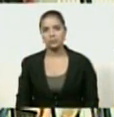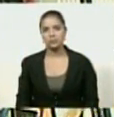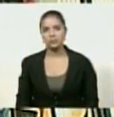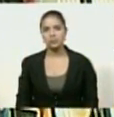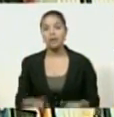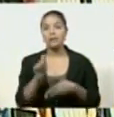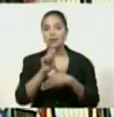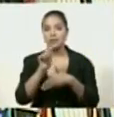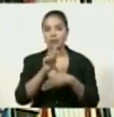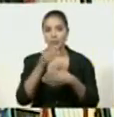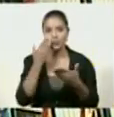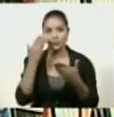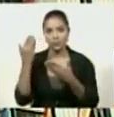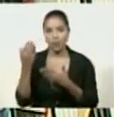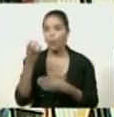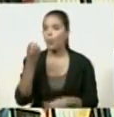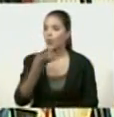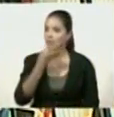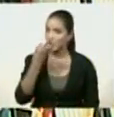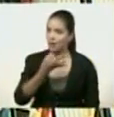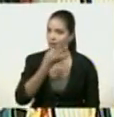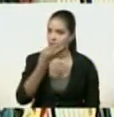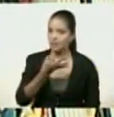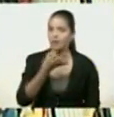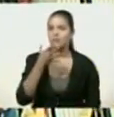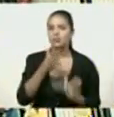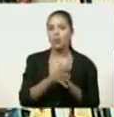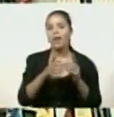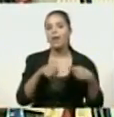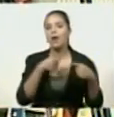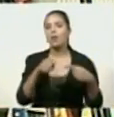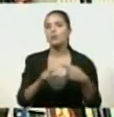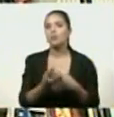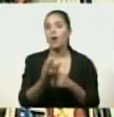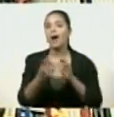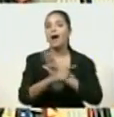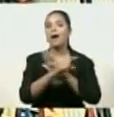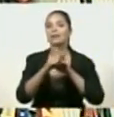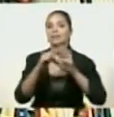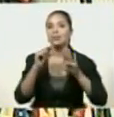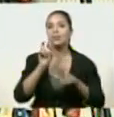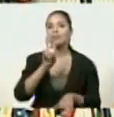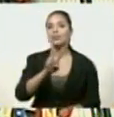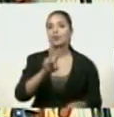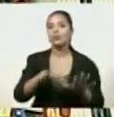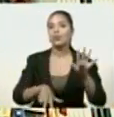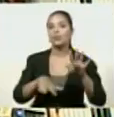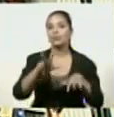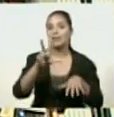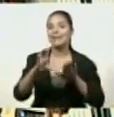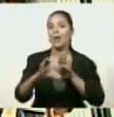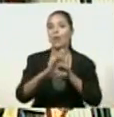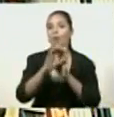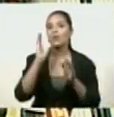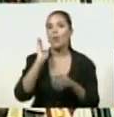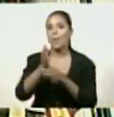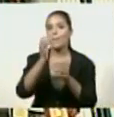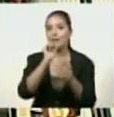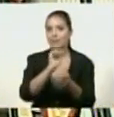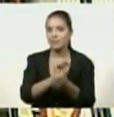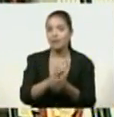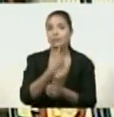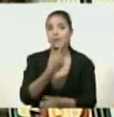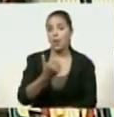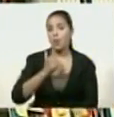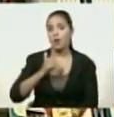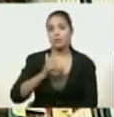Buenas tardes, magistrado. Insistiendo en las consecuencias, exactamente el artículo 213 del Código Penal asegura que toda